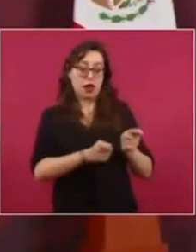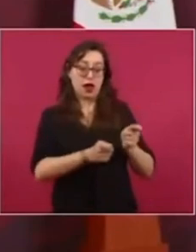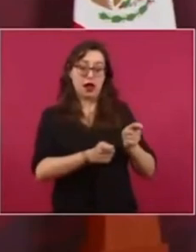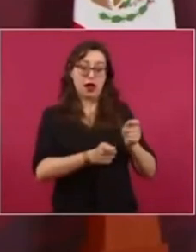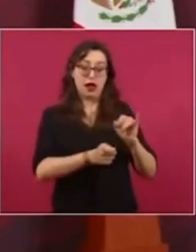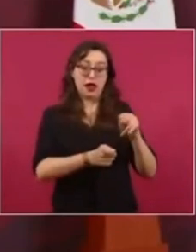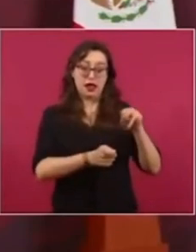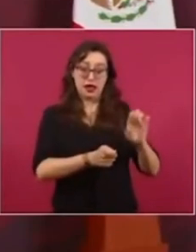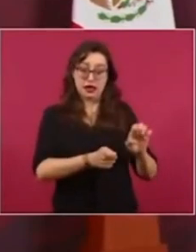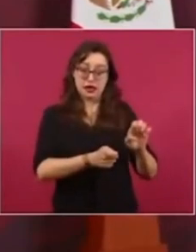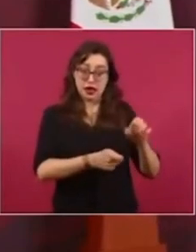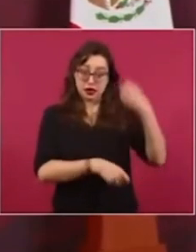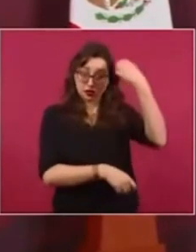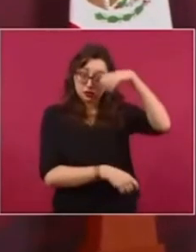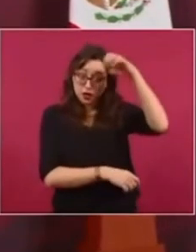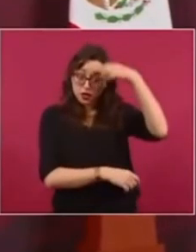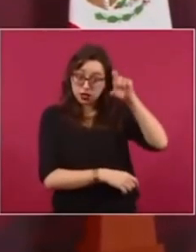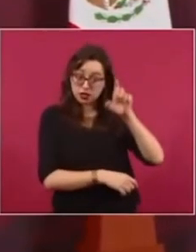de